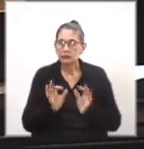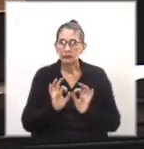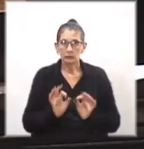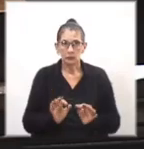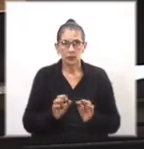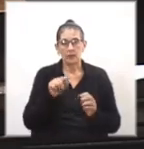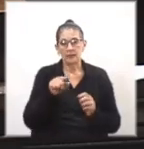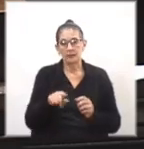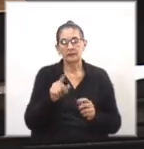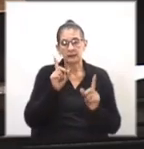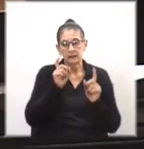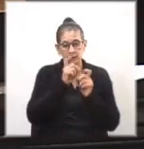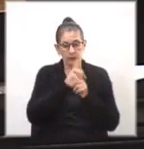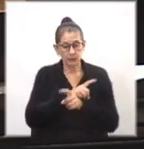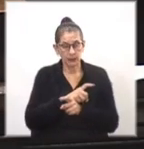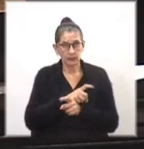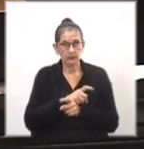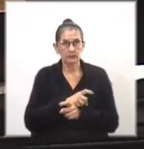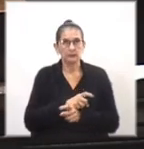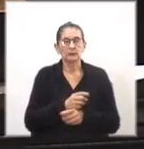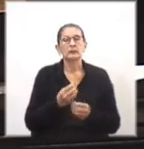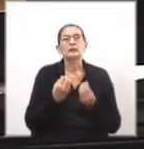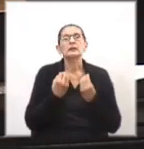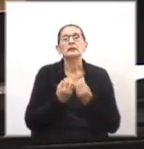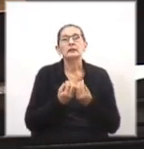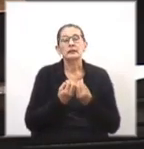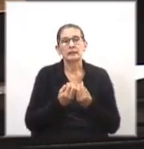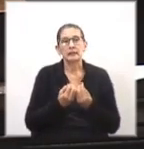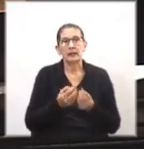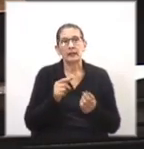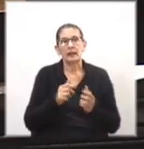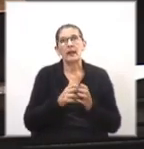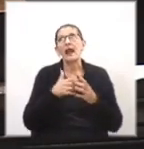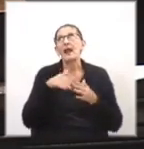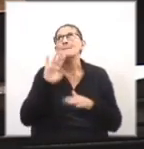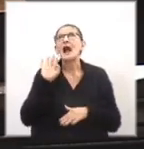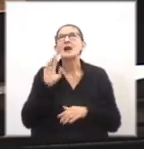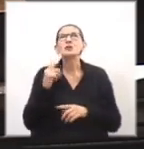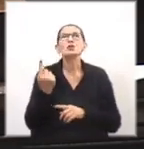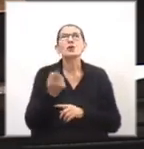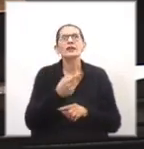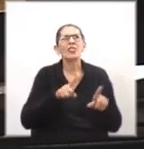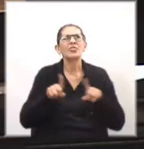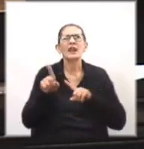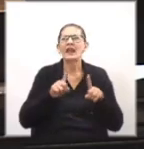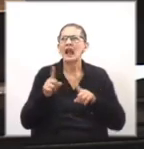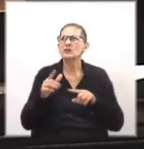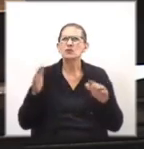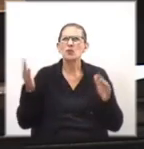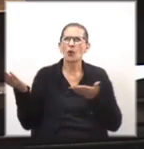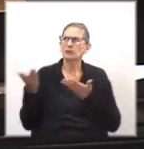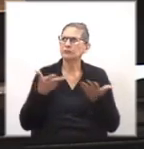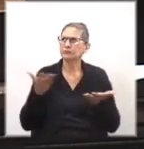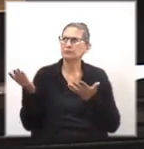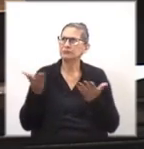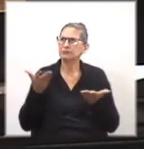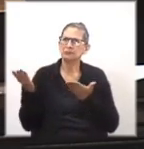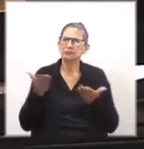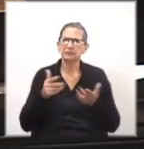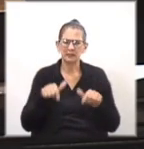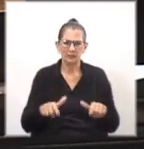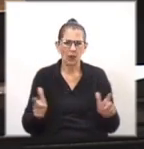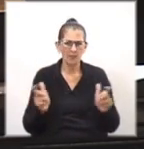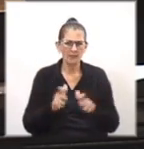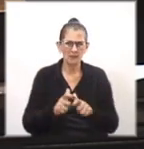estas dificultades fue que prácticamente la gran mayoría de delegaciones que recibió esta